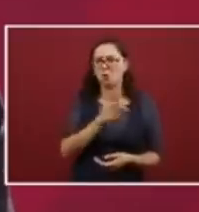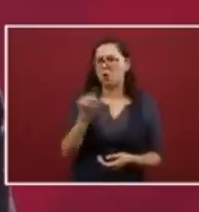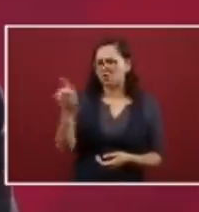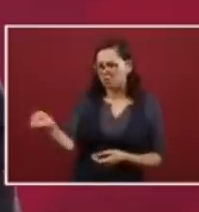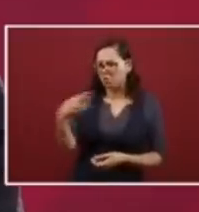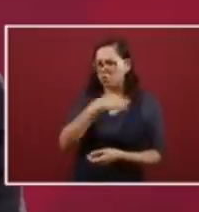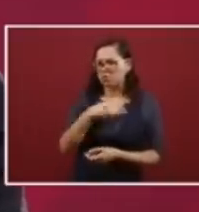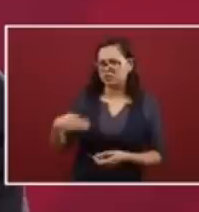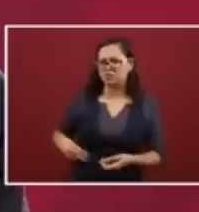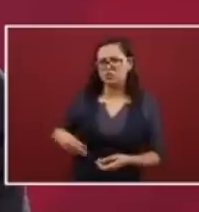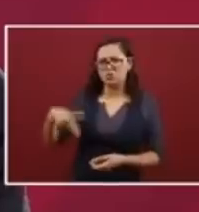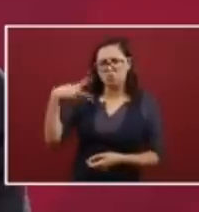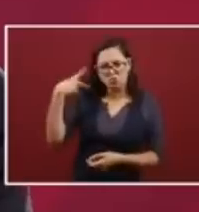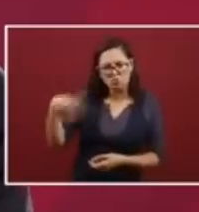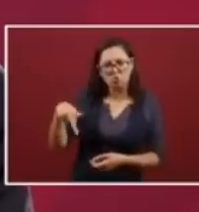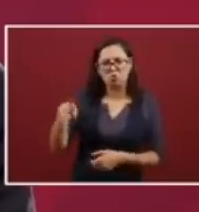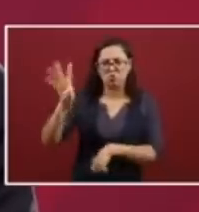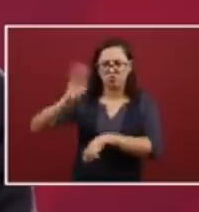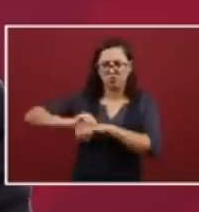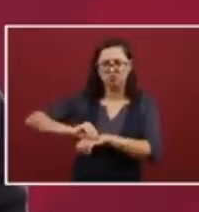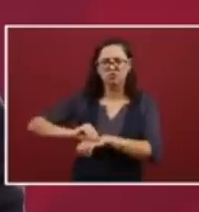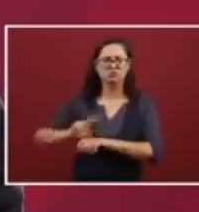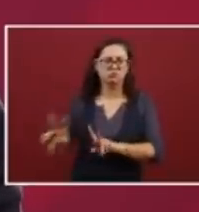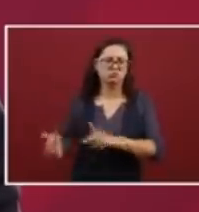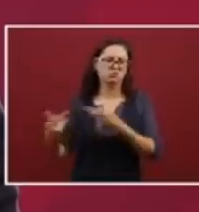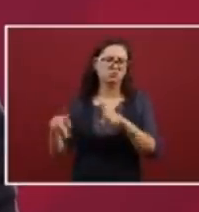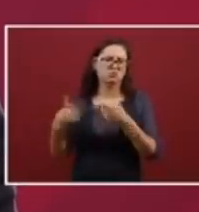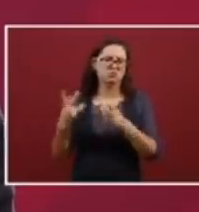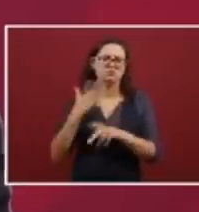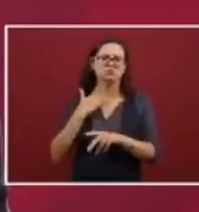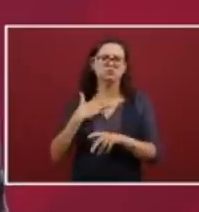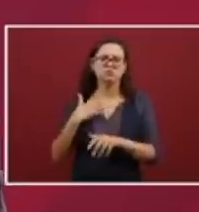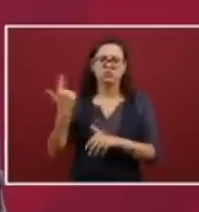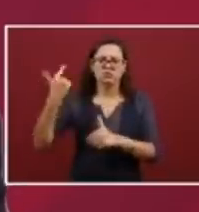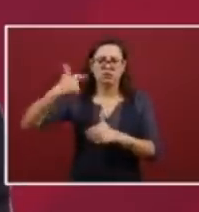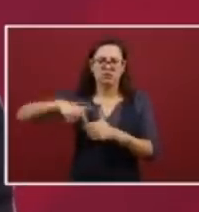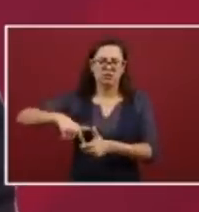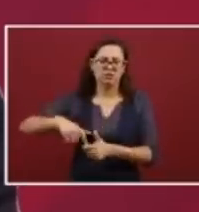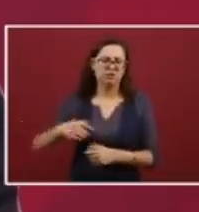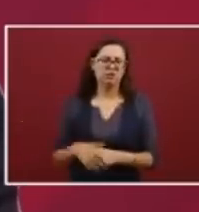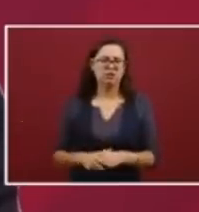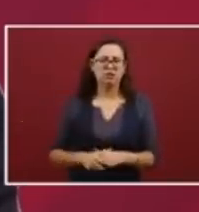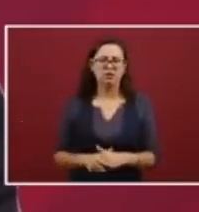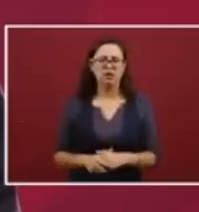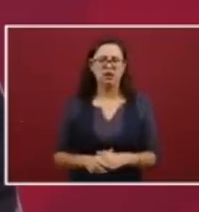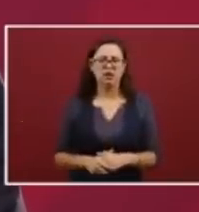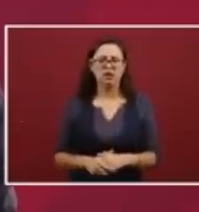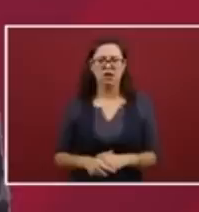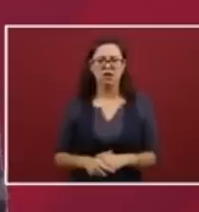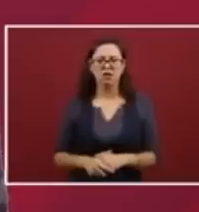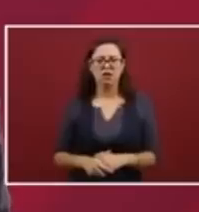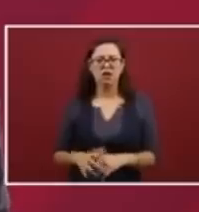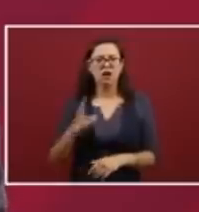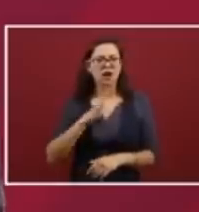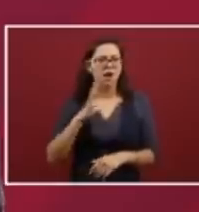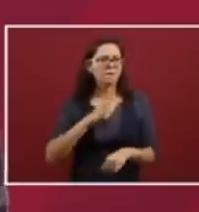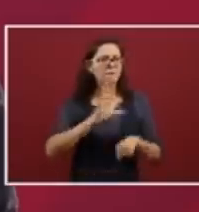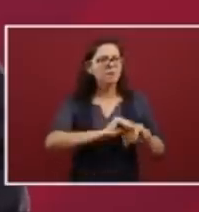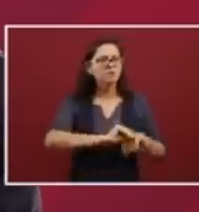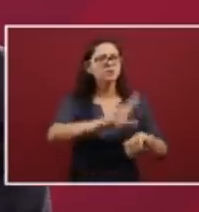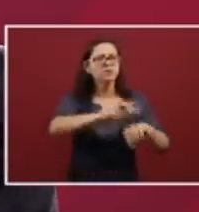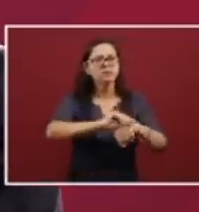municipales que hay otorgados permisos x